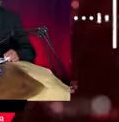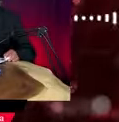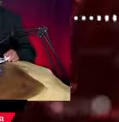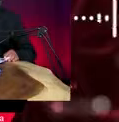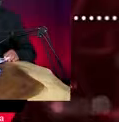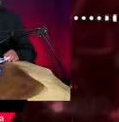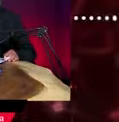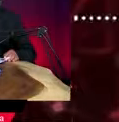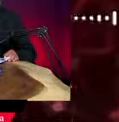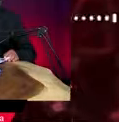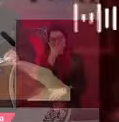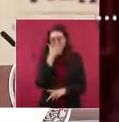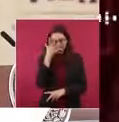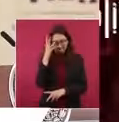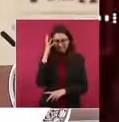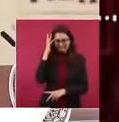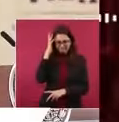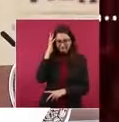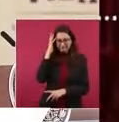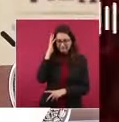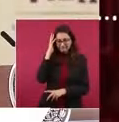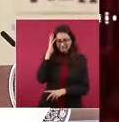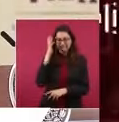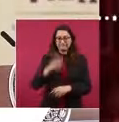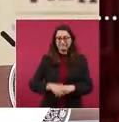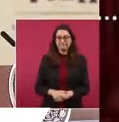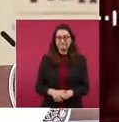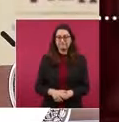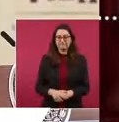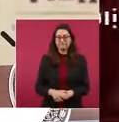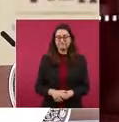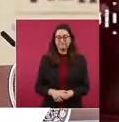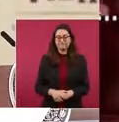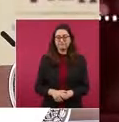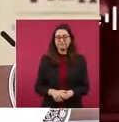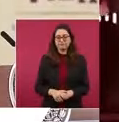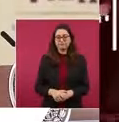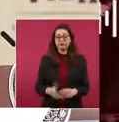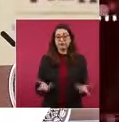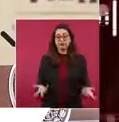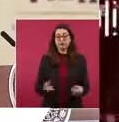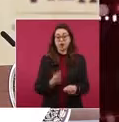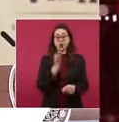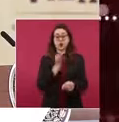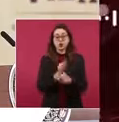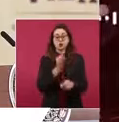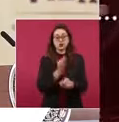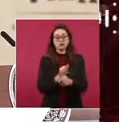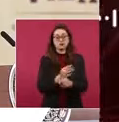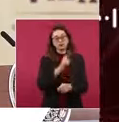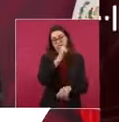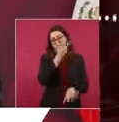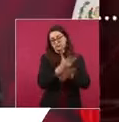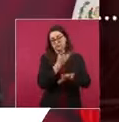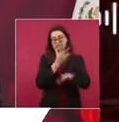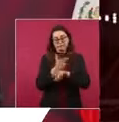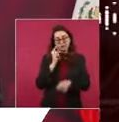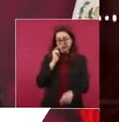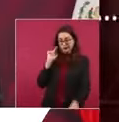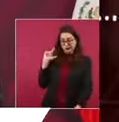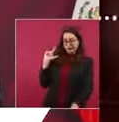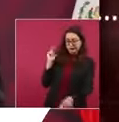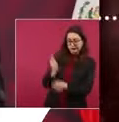por supuesto, al auditorio y a nuestro equipo de producción. En efecto, como lo señalas, el presidente López Obrador pidió a Felipe